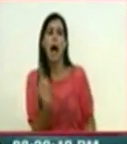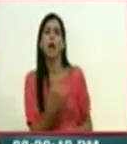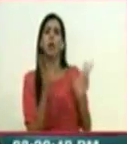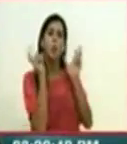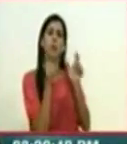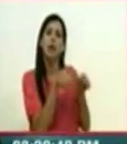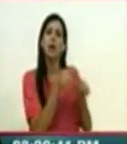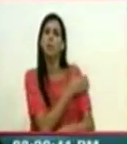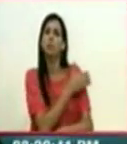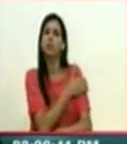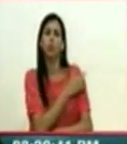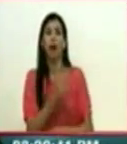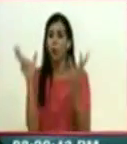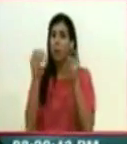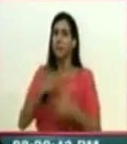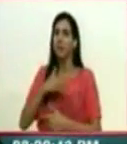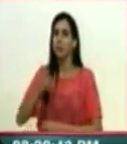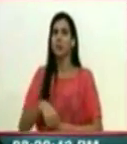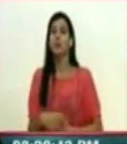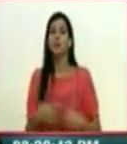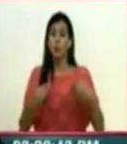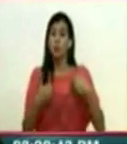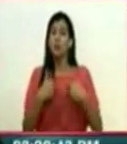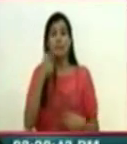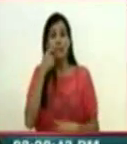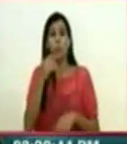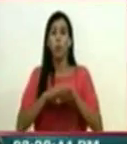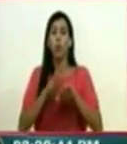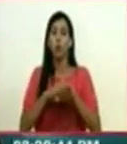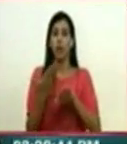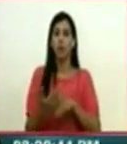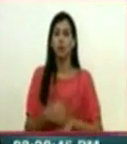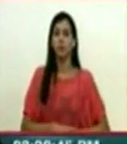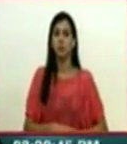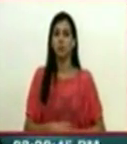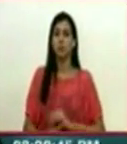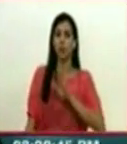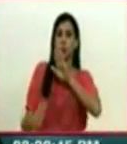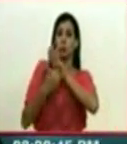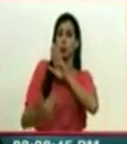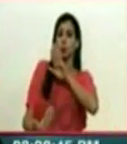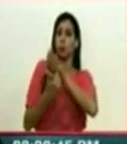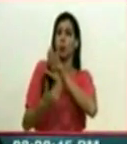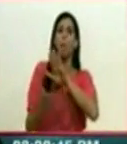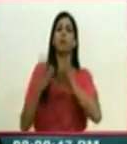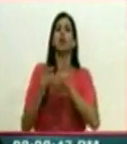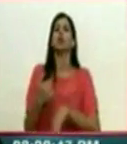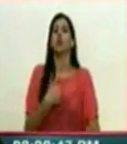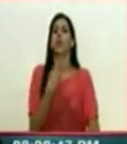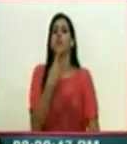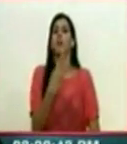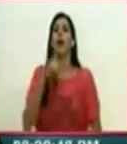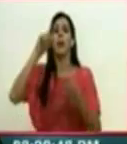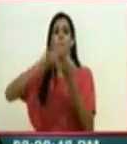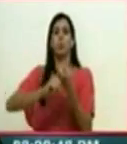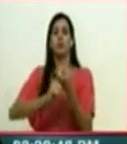historia. Yo fui víctima directa porque fui víctima de ataques por simplemente decir que era la esposa